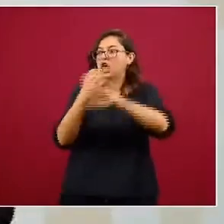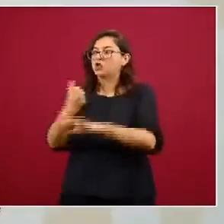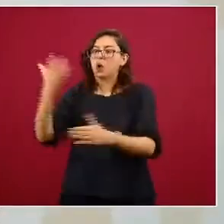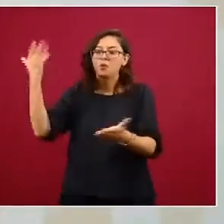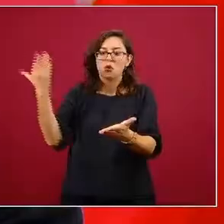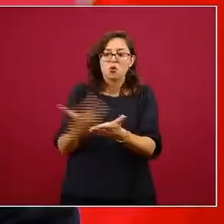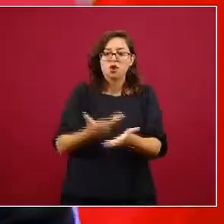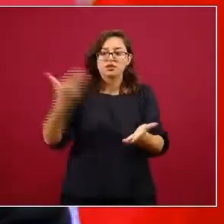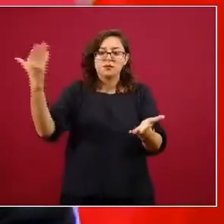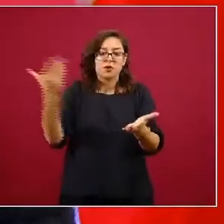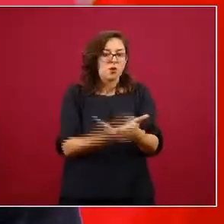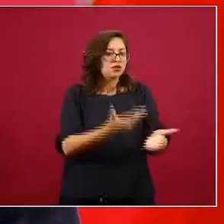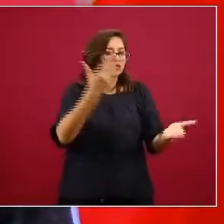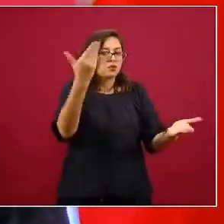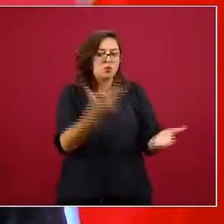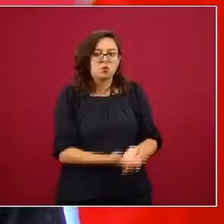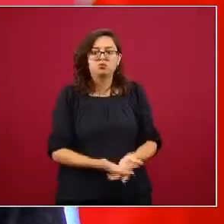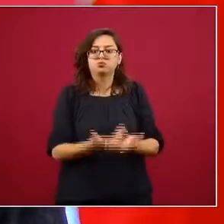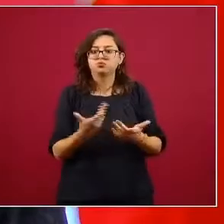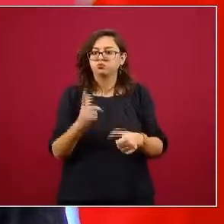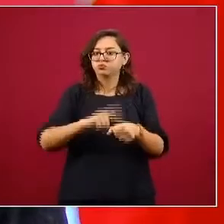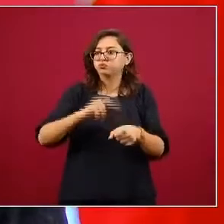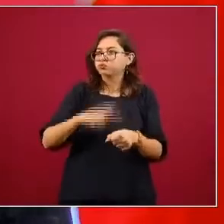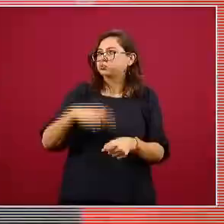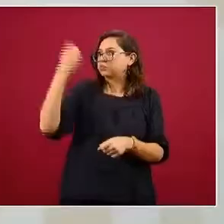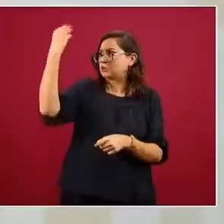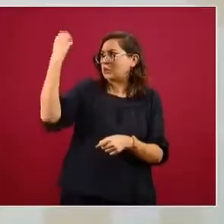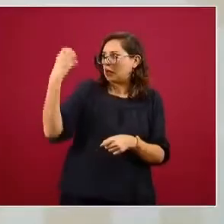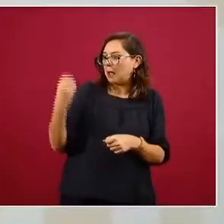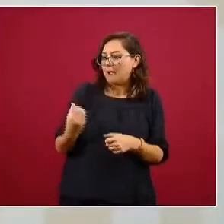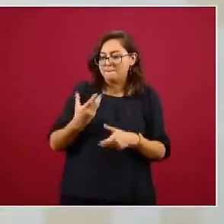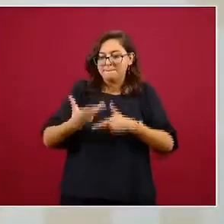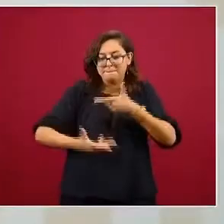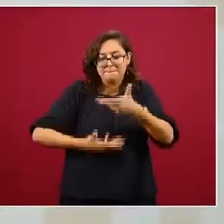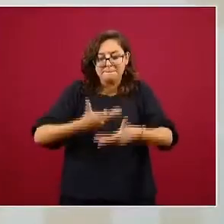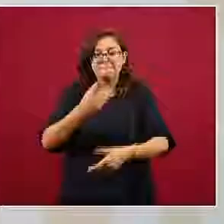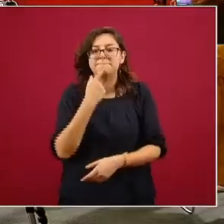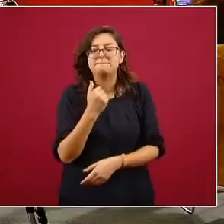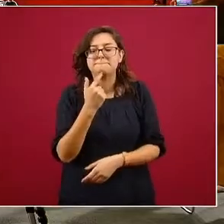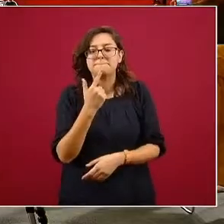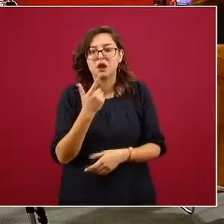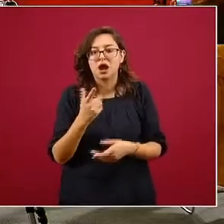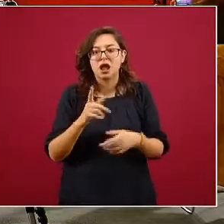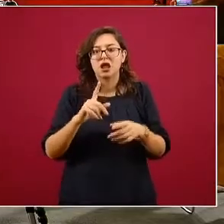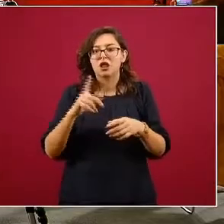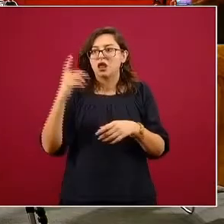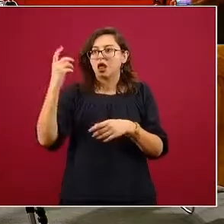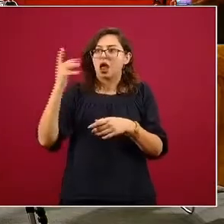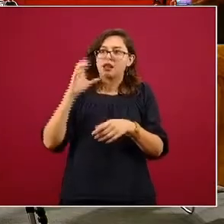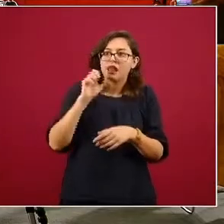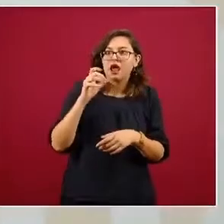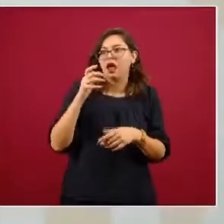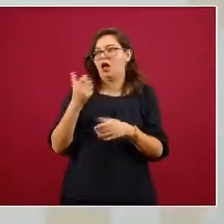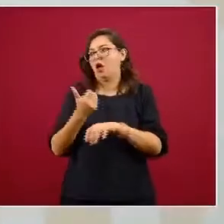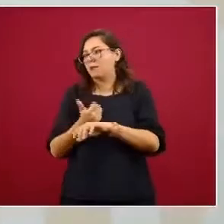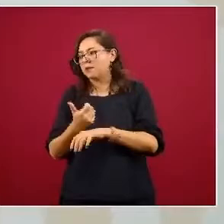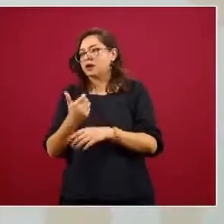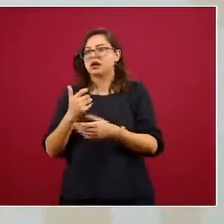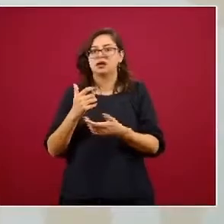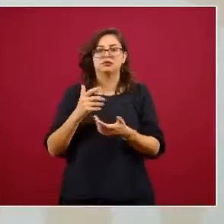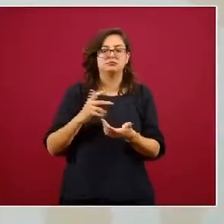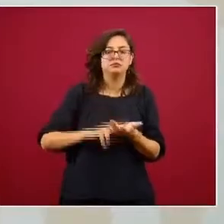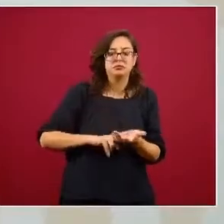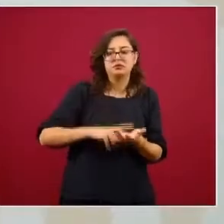agradecemos, para enriquecer el semáforo, que han sido incorporadas. Y le damos la bienvenida a los